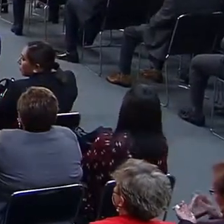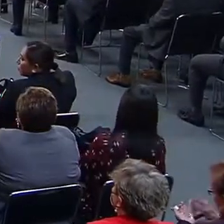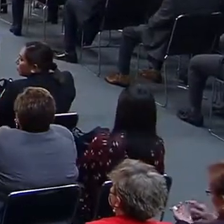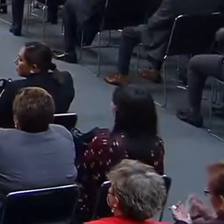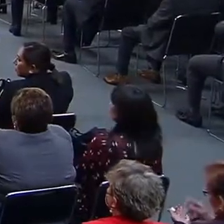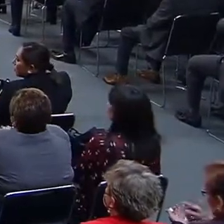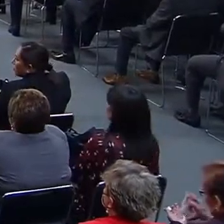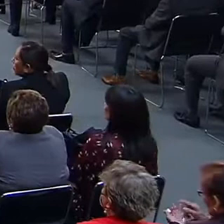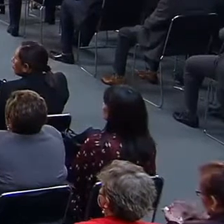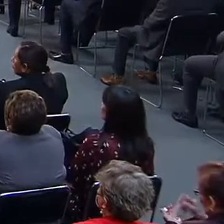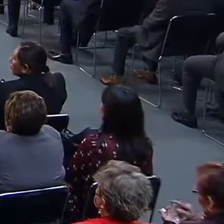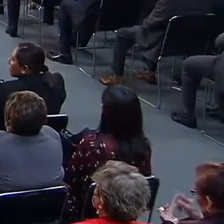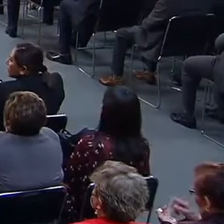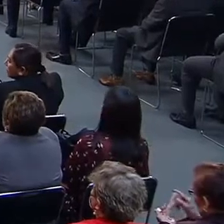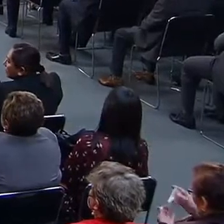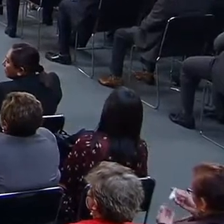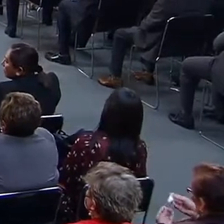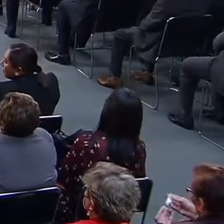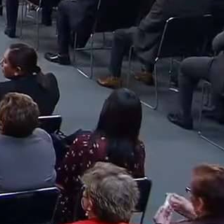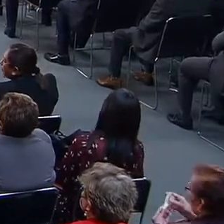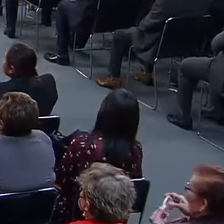Estamos contentos,